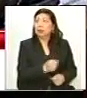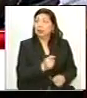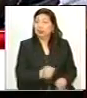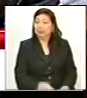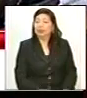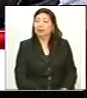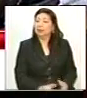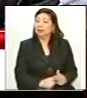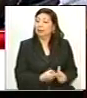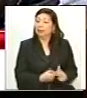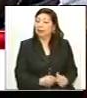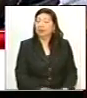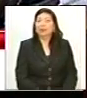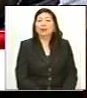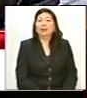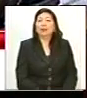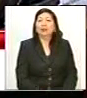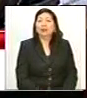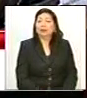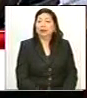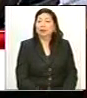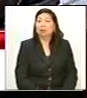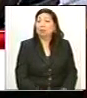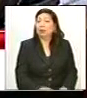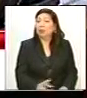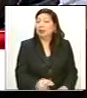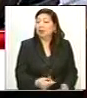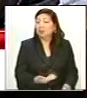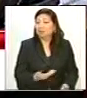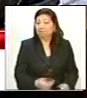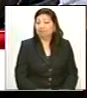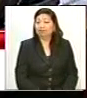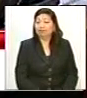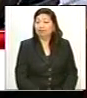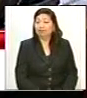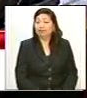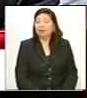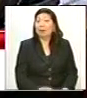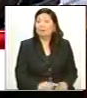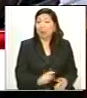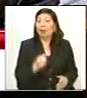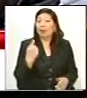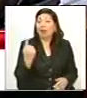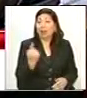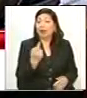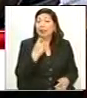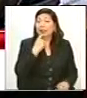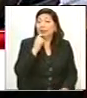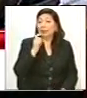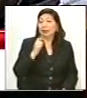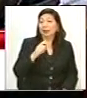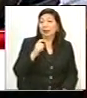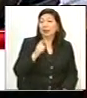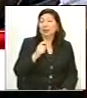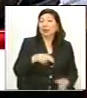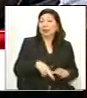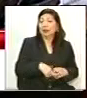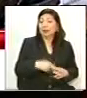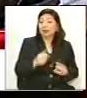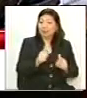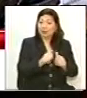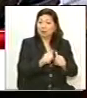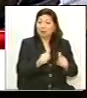el inicio de las movimiento de tierras, ¿no? Pero en general lo que necesitamos es la expansión de ese